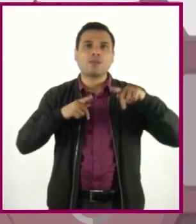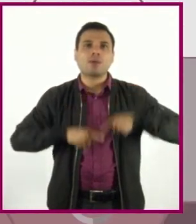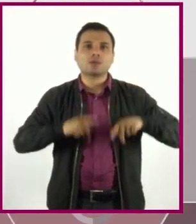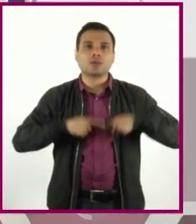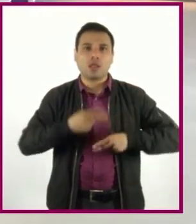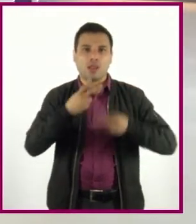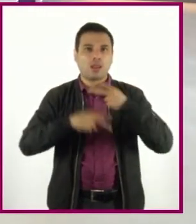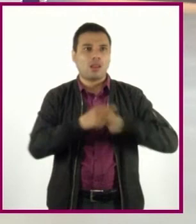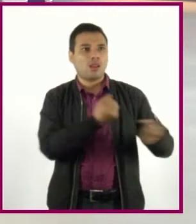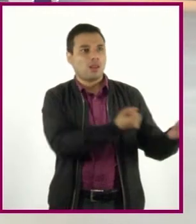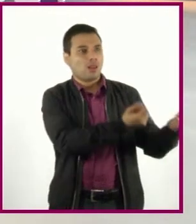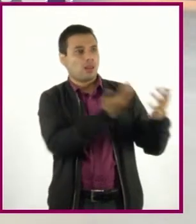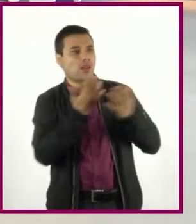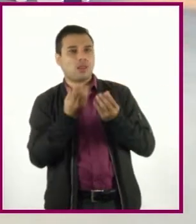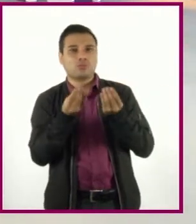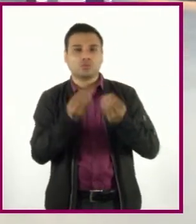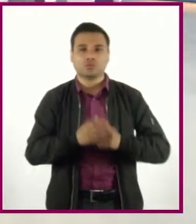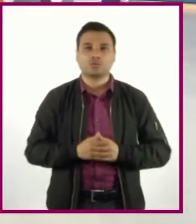refugiados.